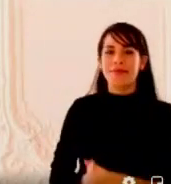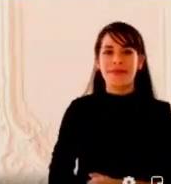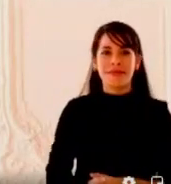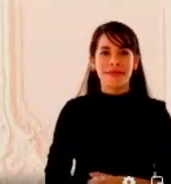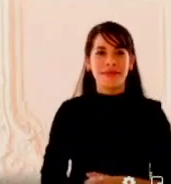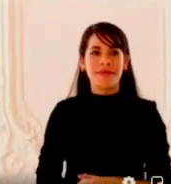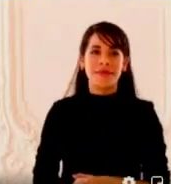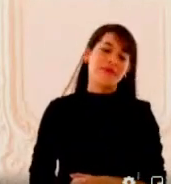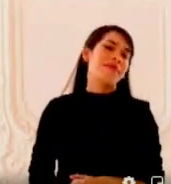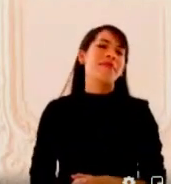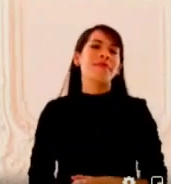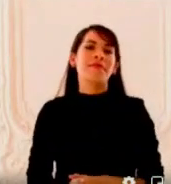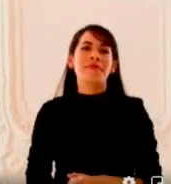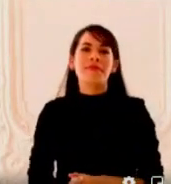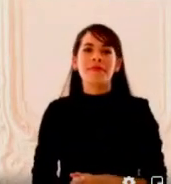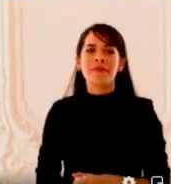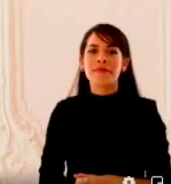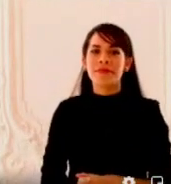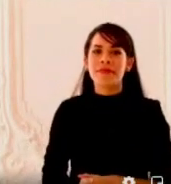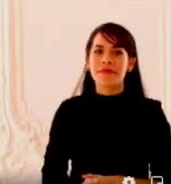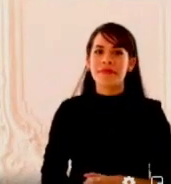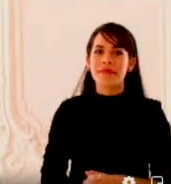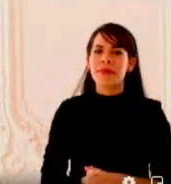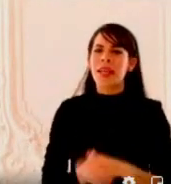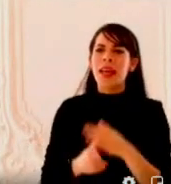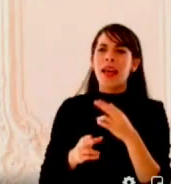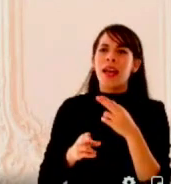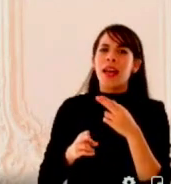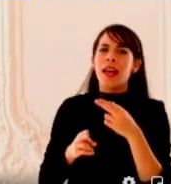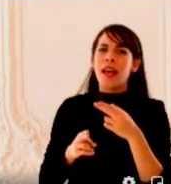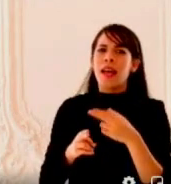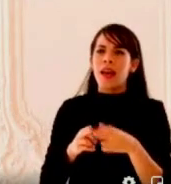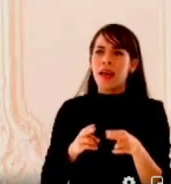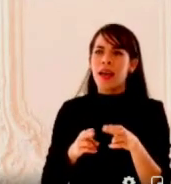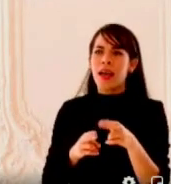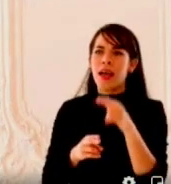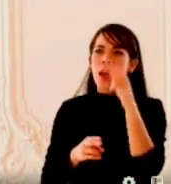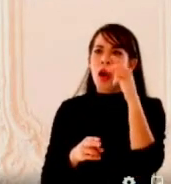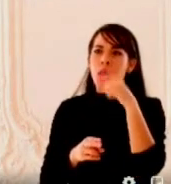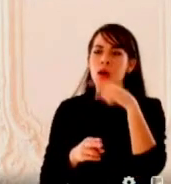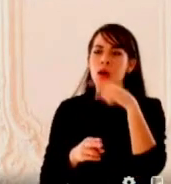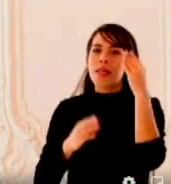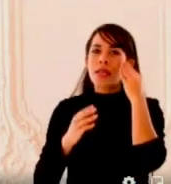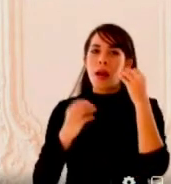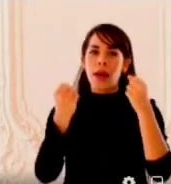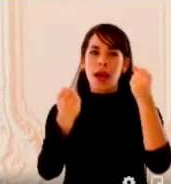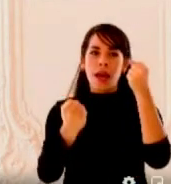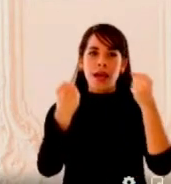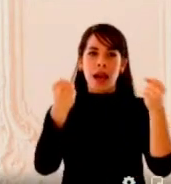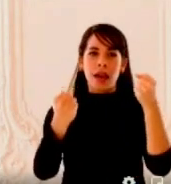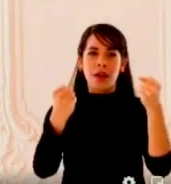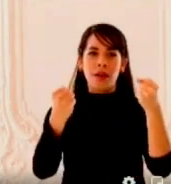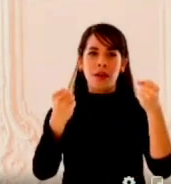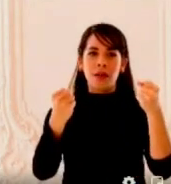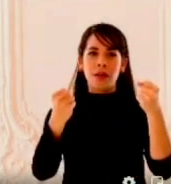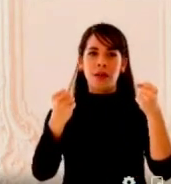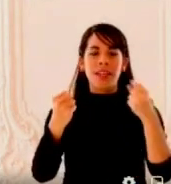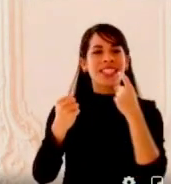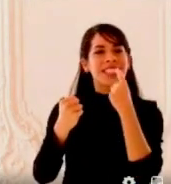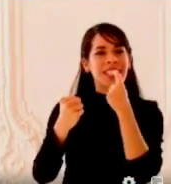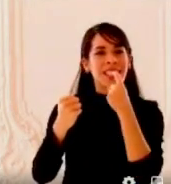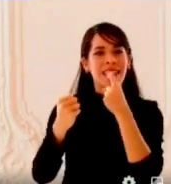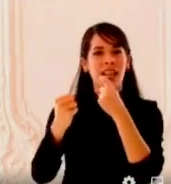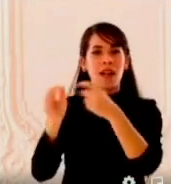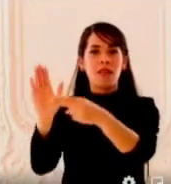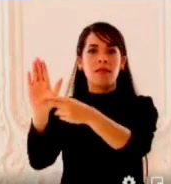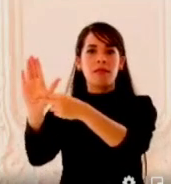Lo primero es algo así bien rápido. Dicen que no hay marbetes, ¿es verdad? Que no hay marbetes. Que no hay marbetes, que van a comprar